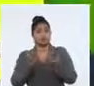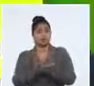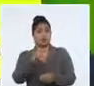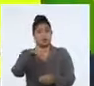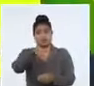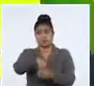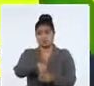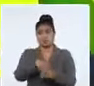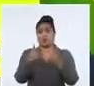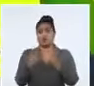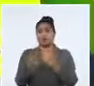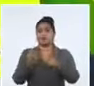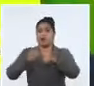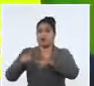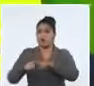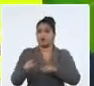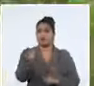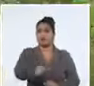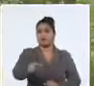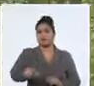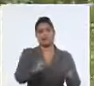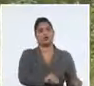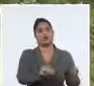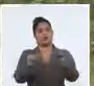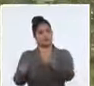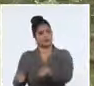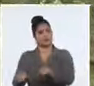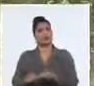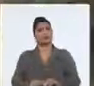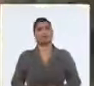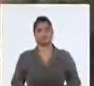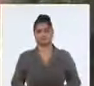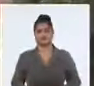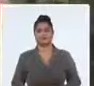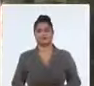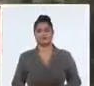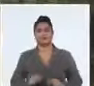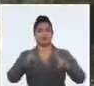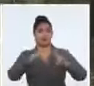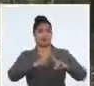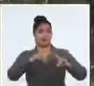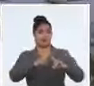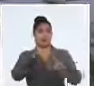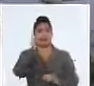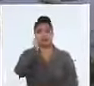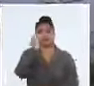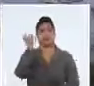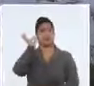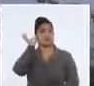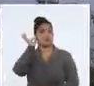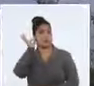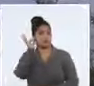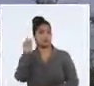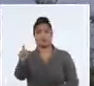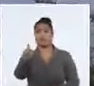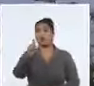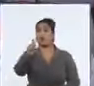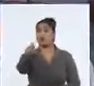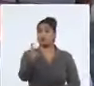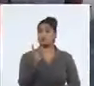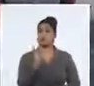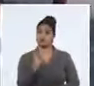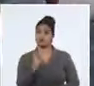el itinerario de encargo. Alexis y Tití, los últimos tripulantes previstos para la